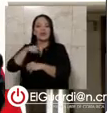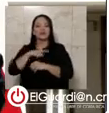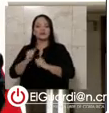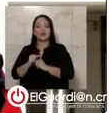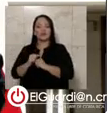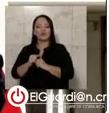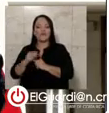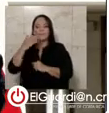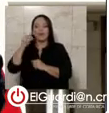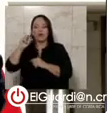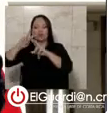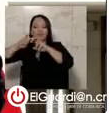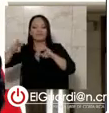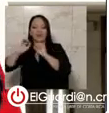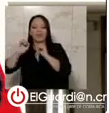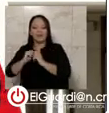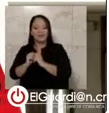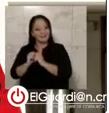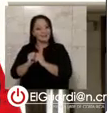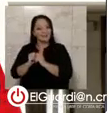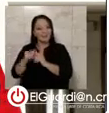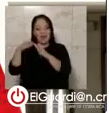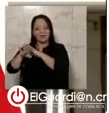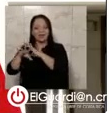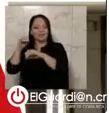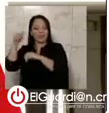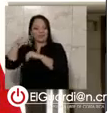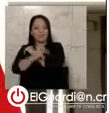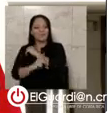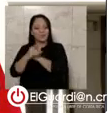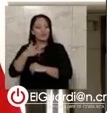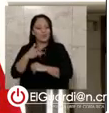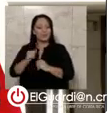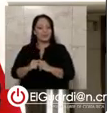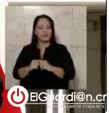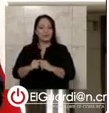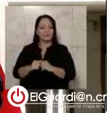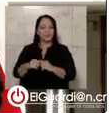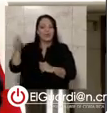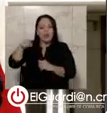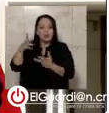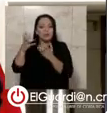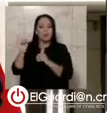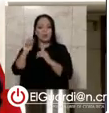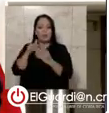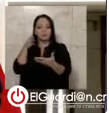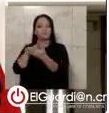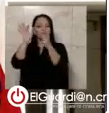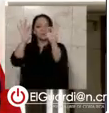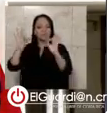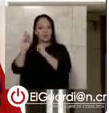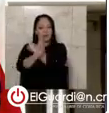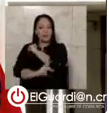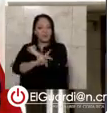escanear 100% de lo que entra y sale del país. Eso es lo que yo sospecho y tratar de desprestigiar para que